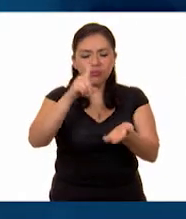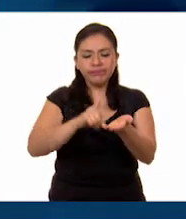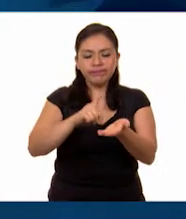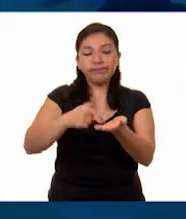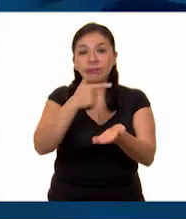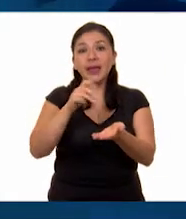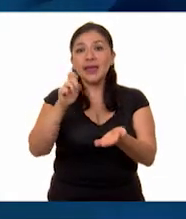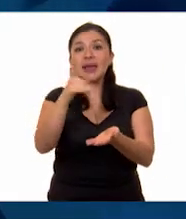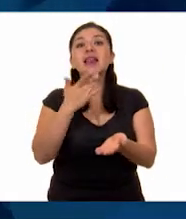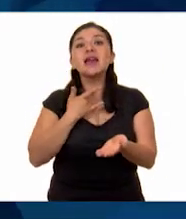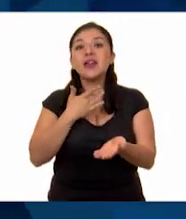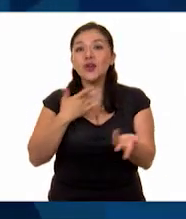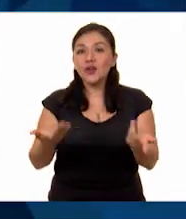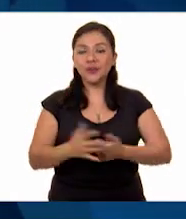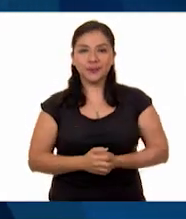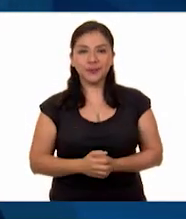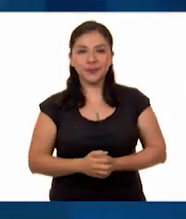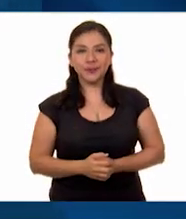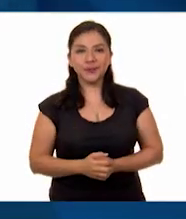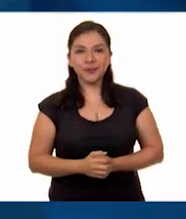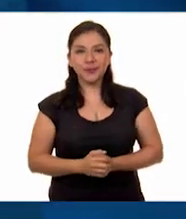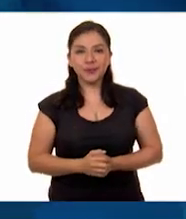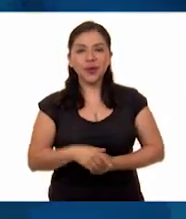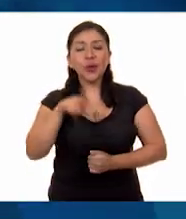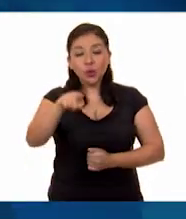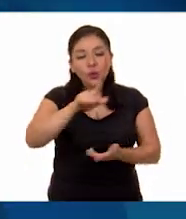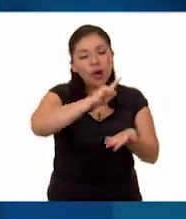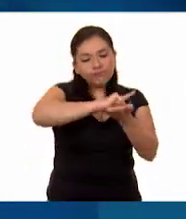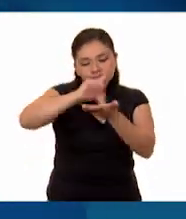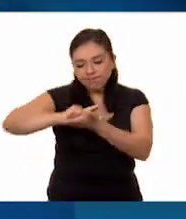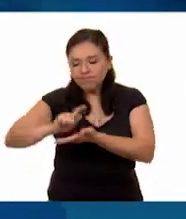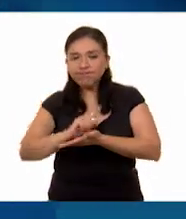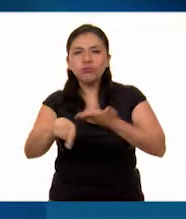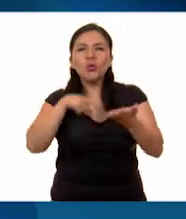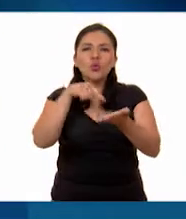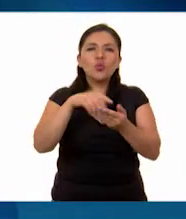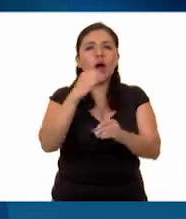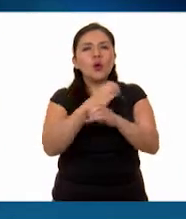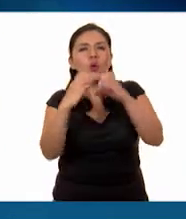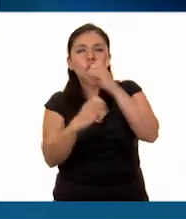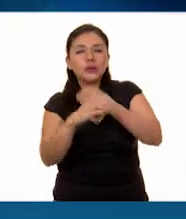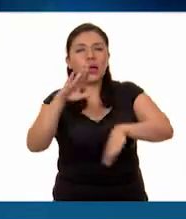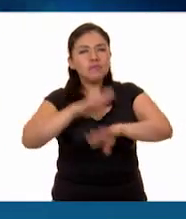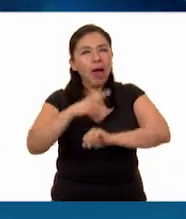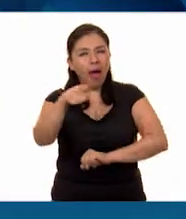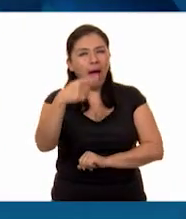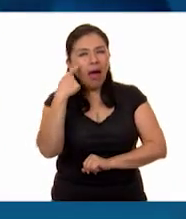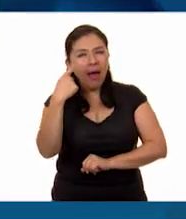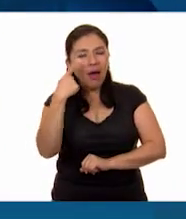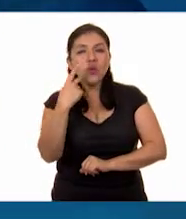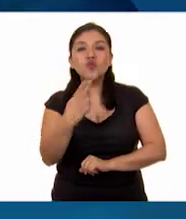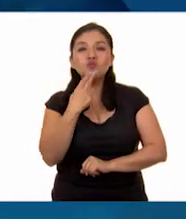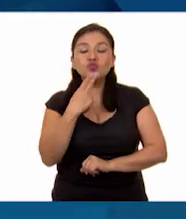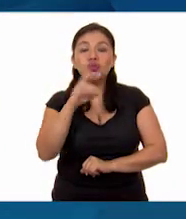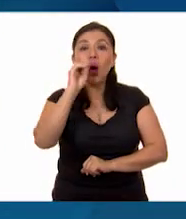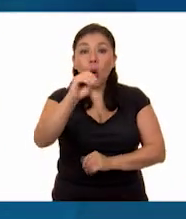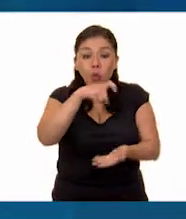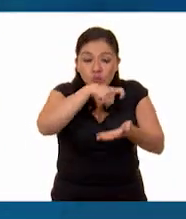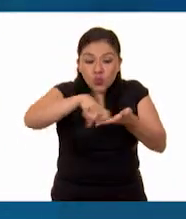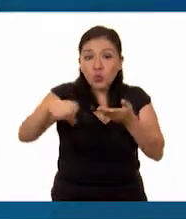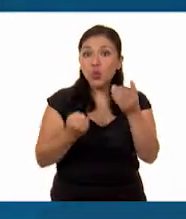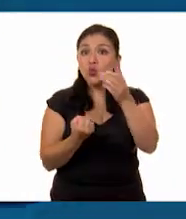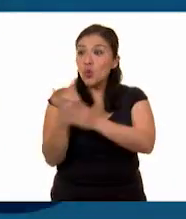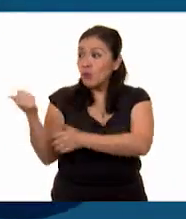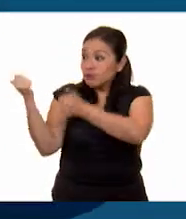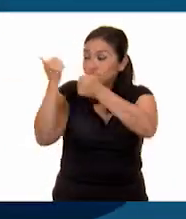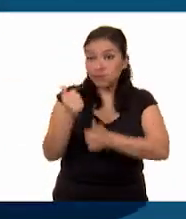aplica desinfectante a base de agua y alcohol. Desinfecta las superficies de los objetos que más utilizas. También